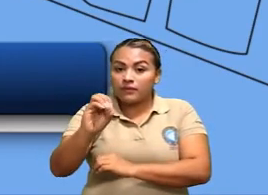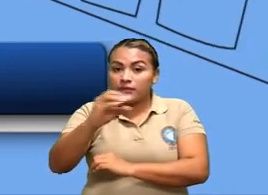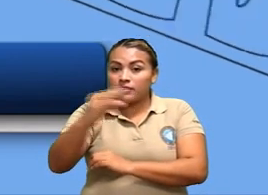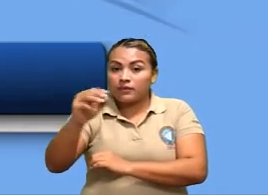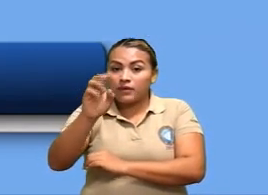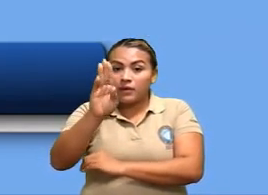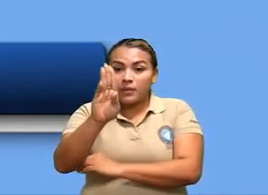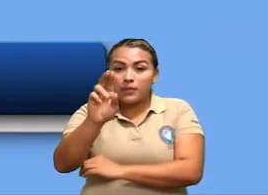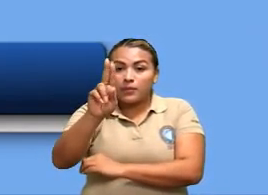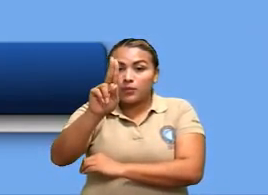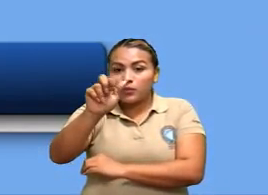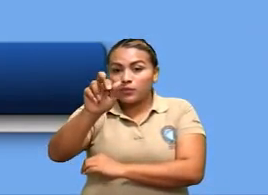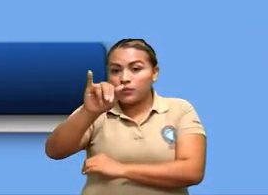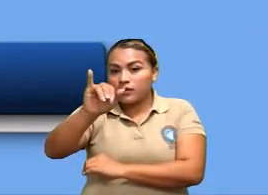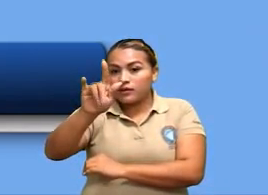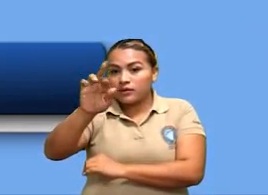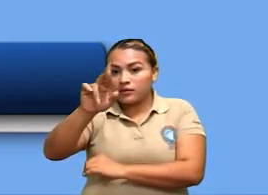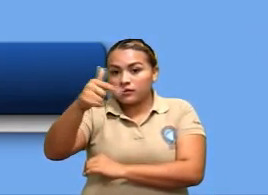nutrición?